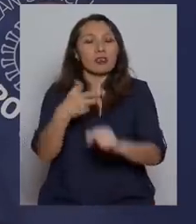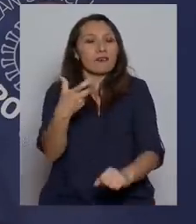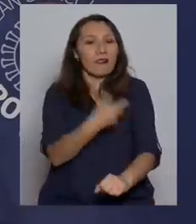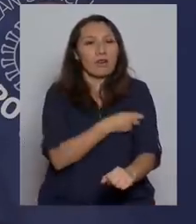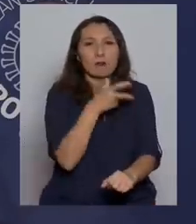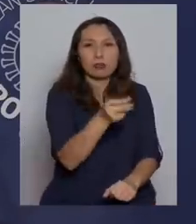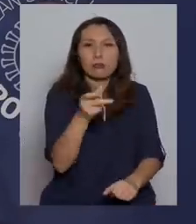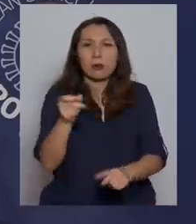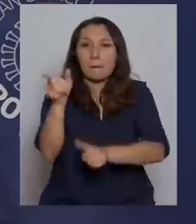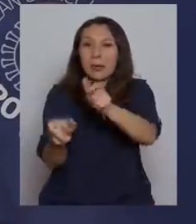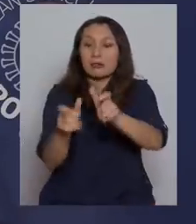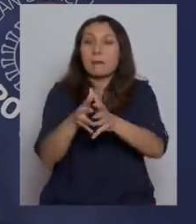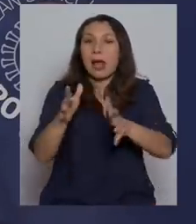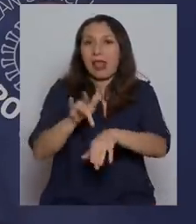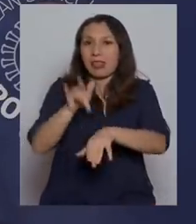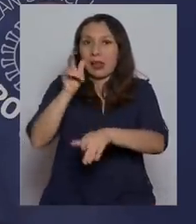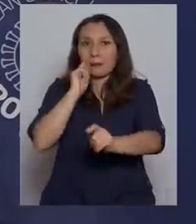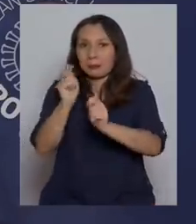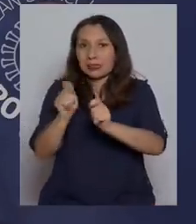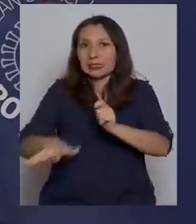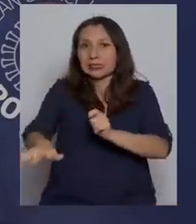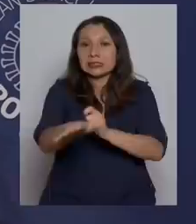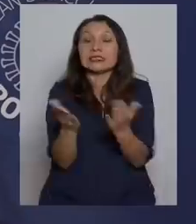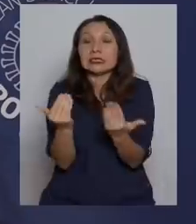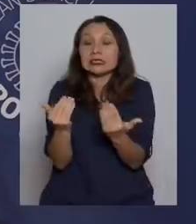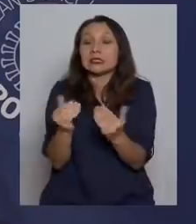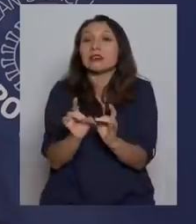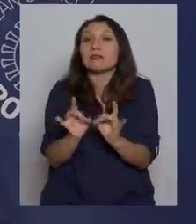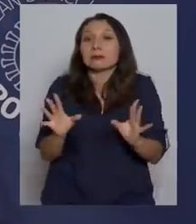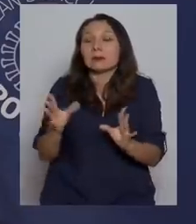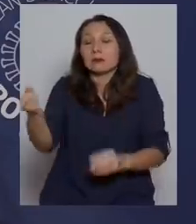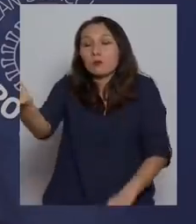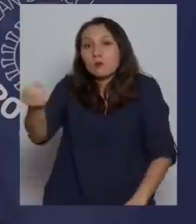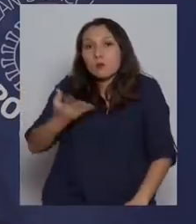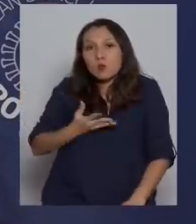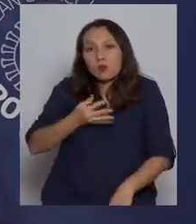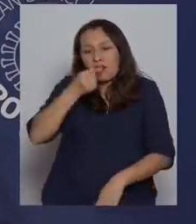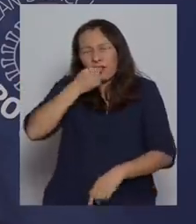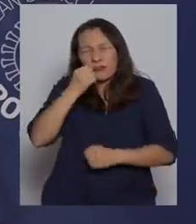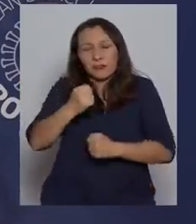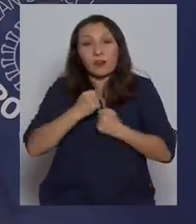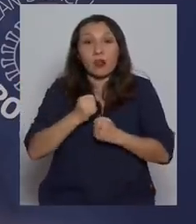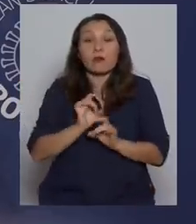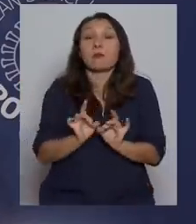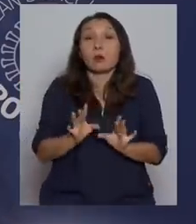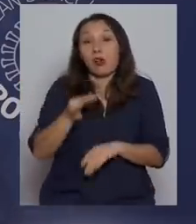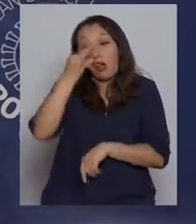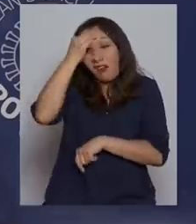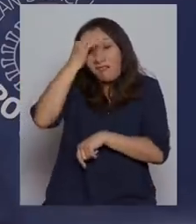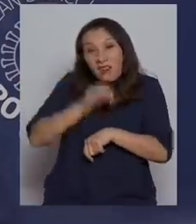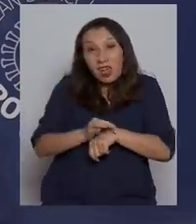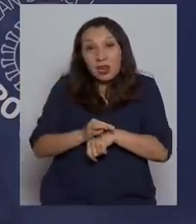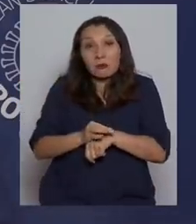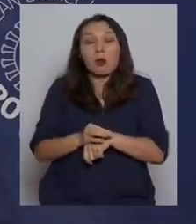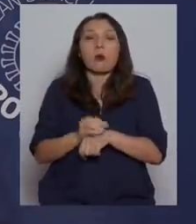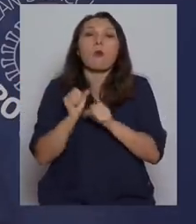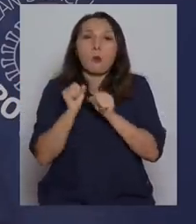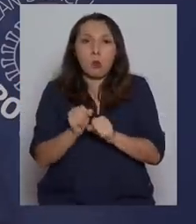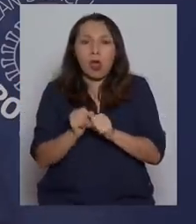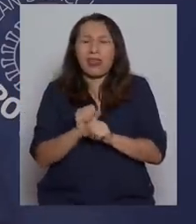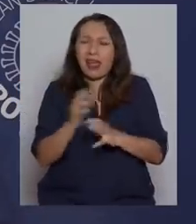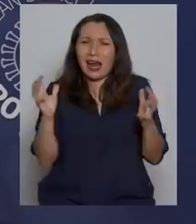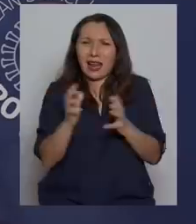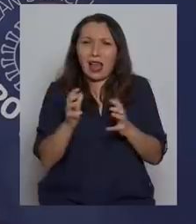a esa población de riesgo, esa población que está expuesta a contraer el virus, y si se enferma de influenza puede